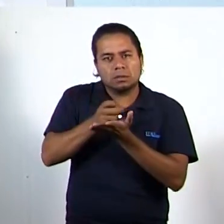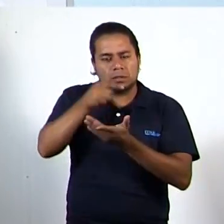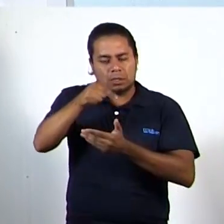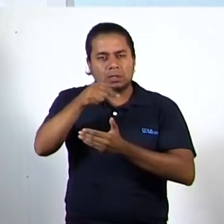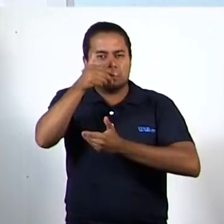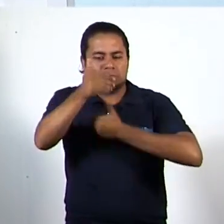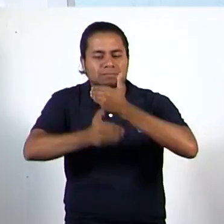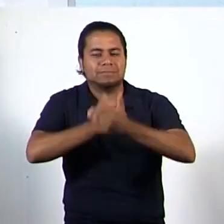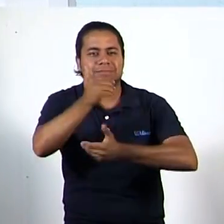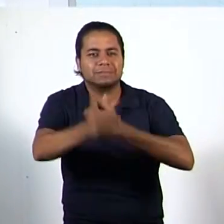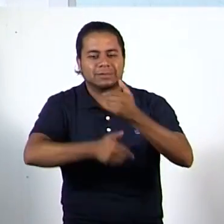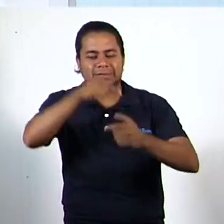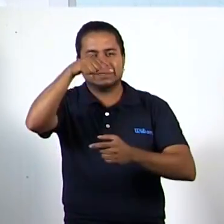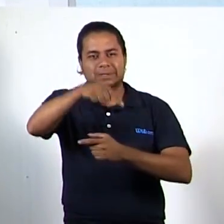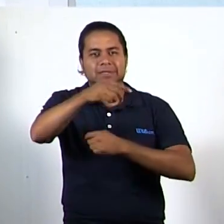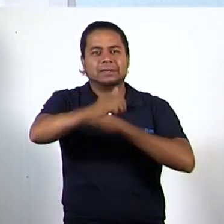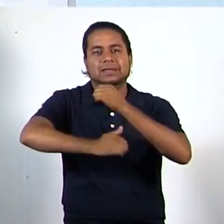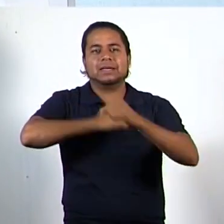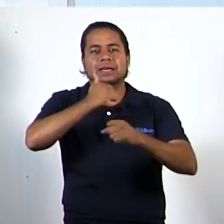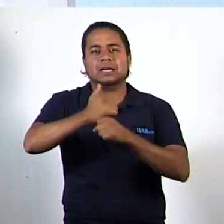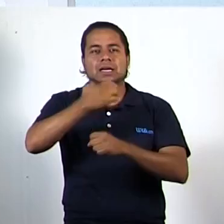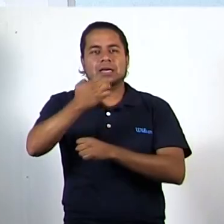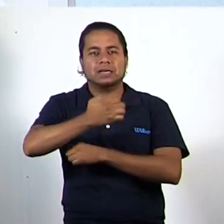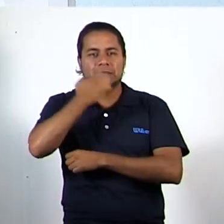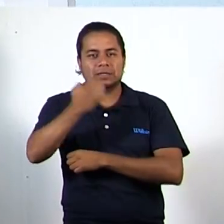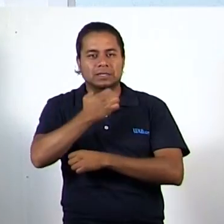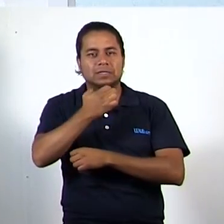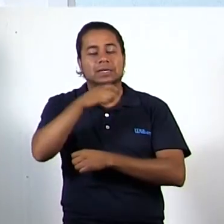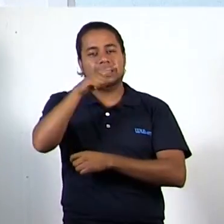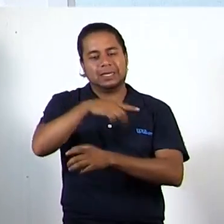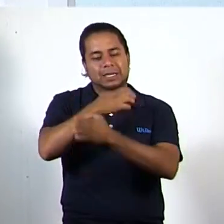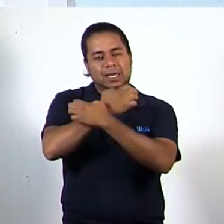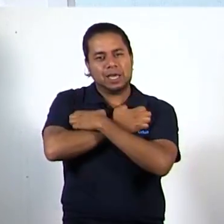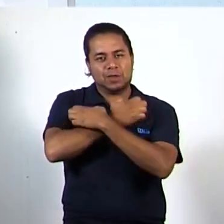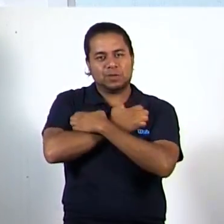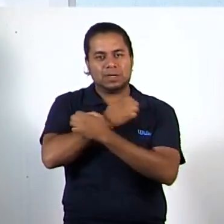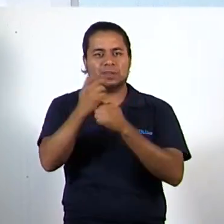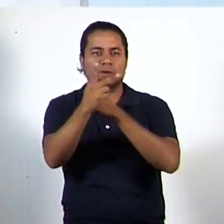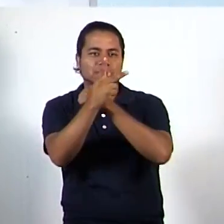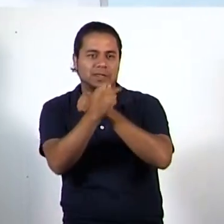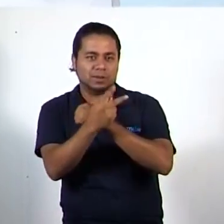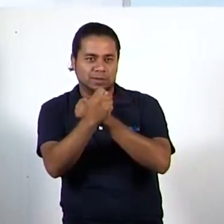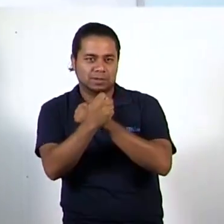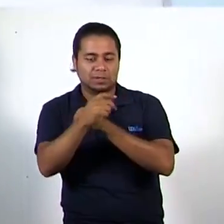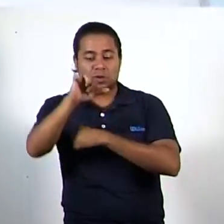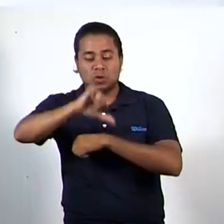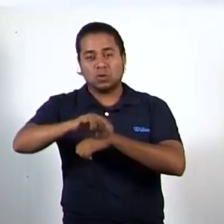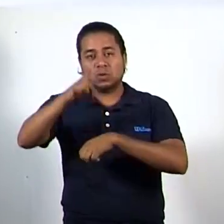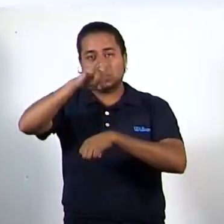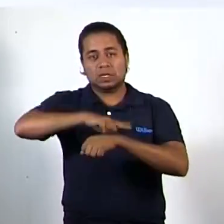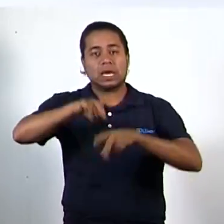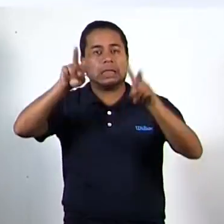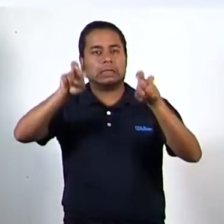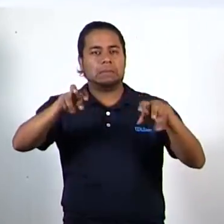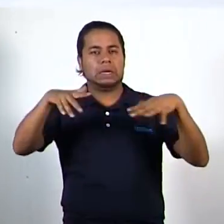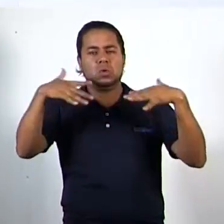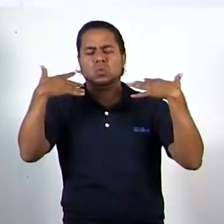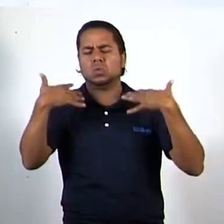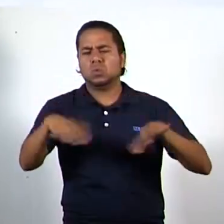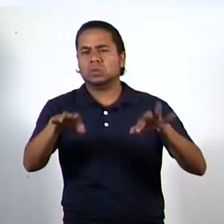desarrollando en este ciclo escolar en Educando TV. El día de hoy vamos a ver un tema muy